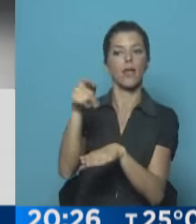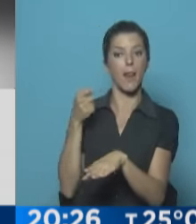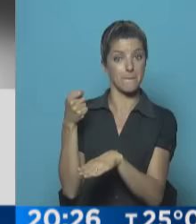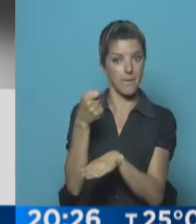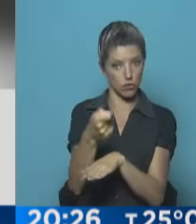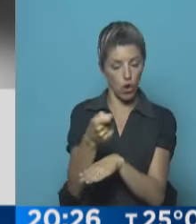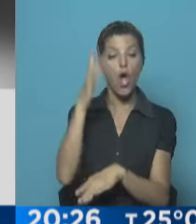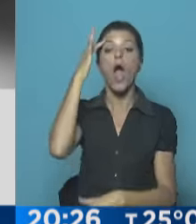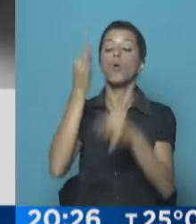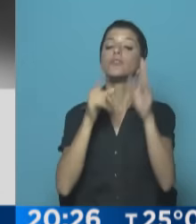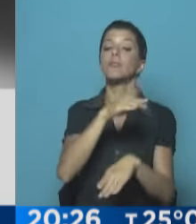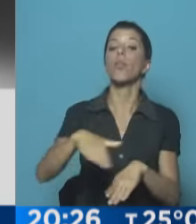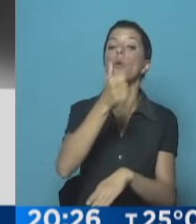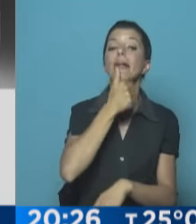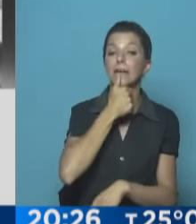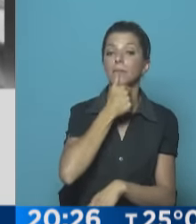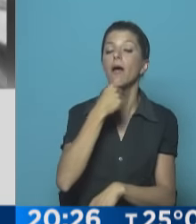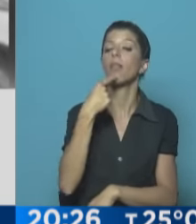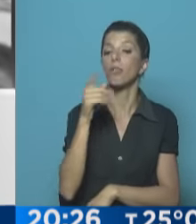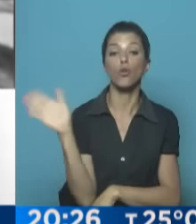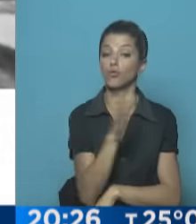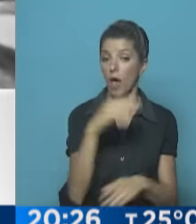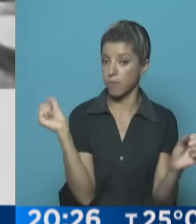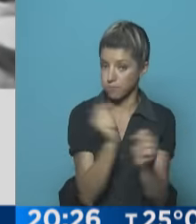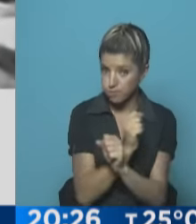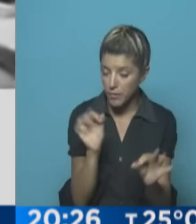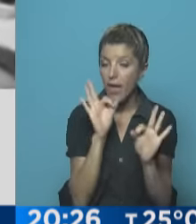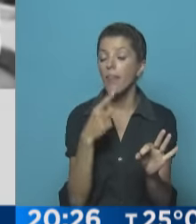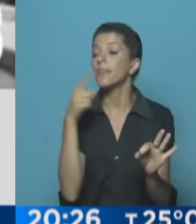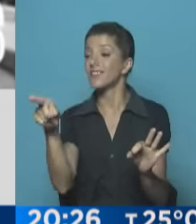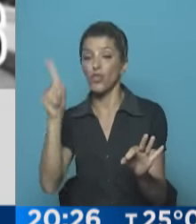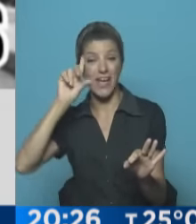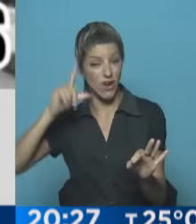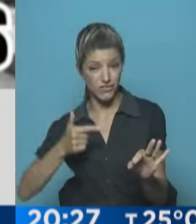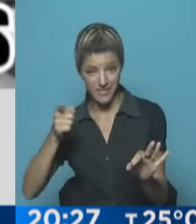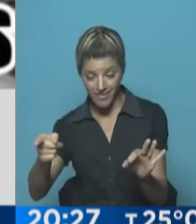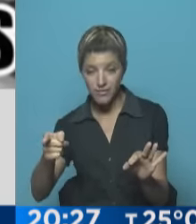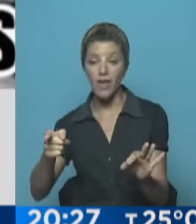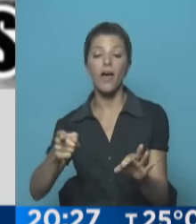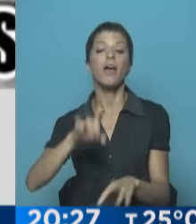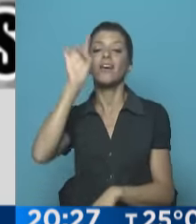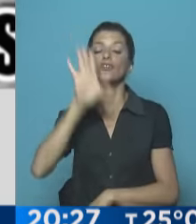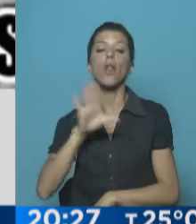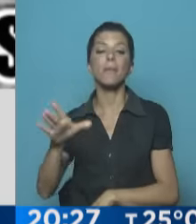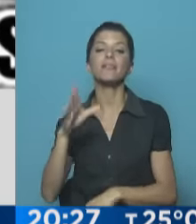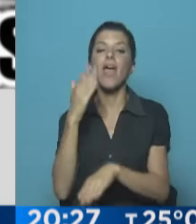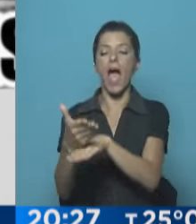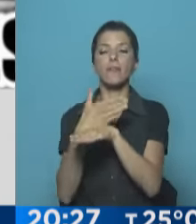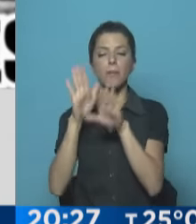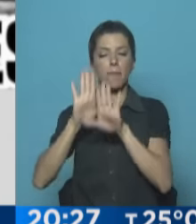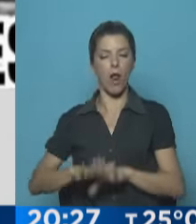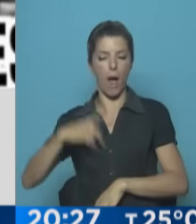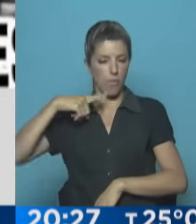La justicia de Quilmes se pronunció por unanimidad, destacando que es inocente y que se trata de una causa armada,